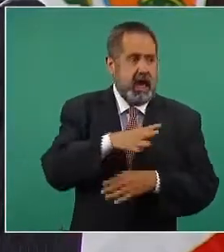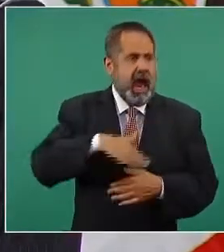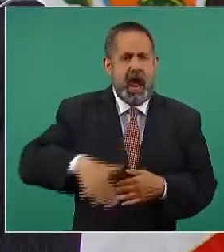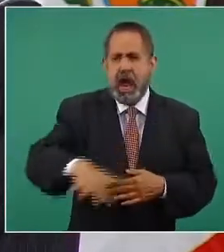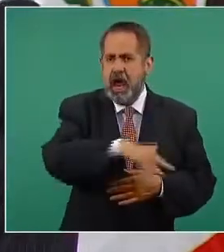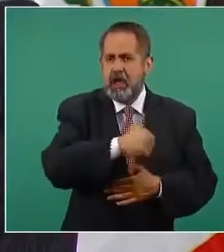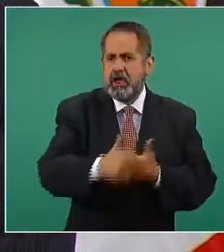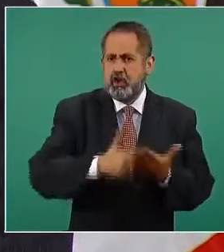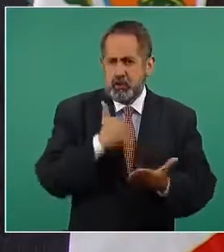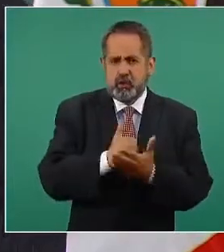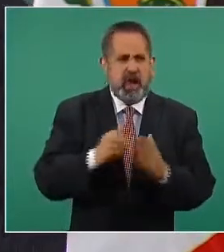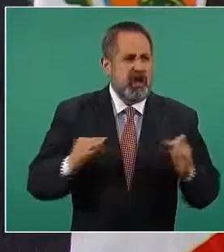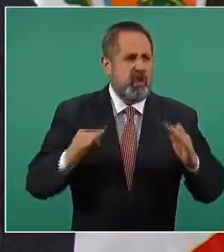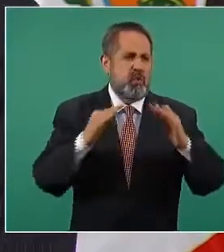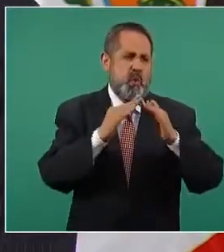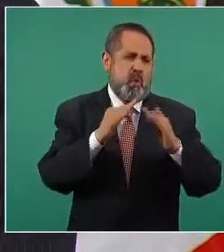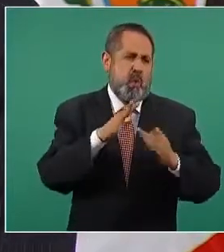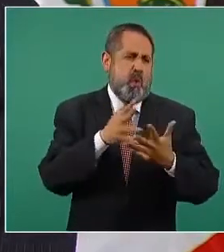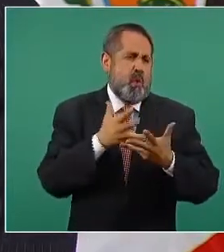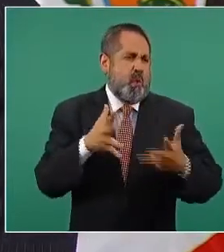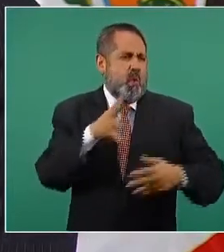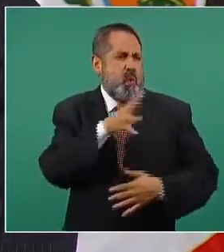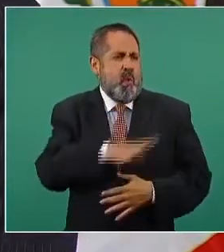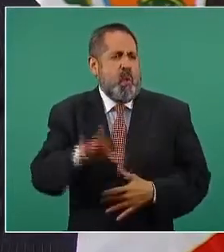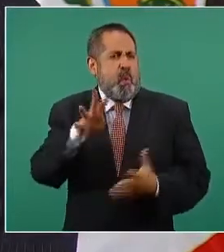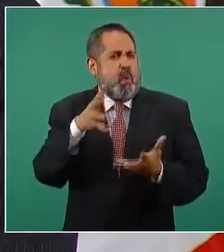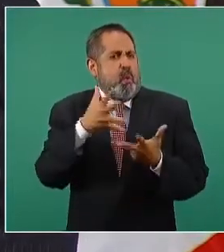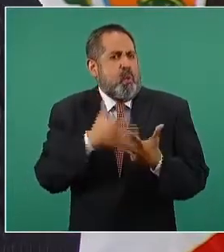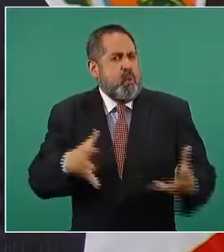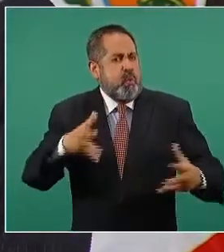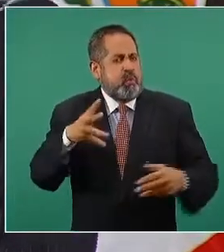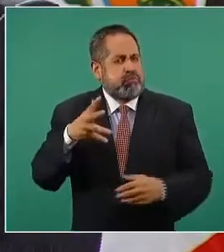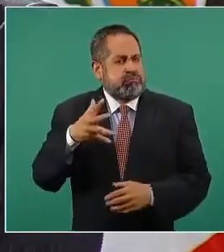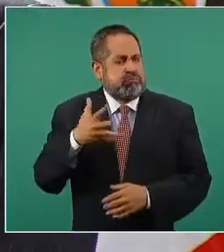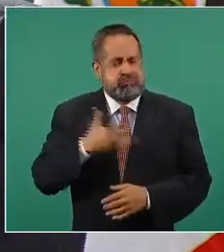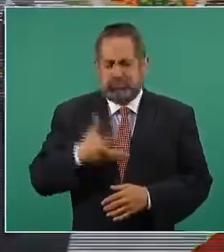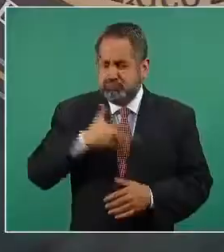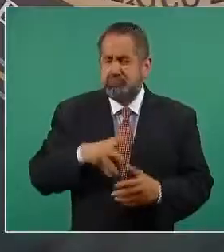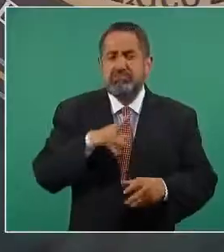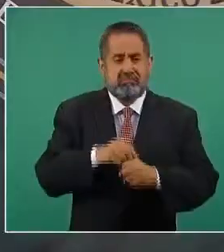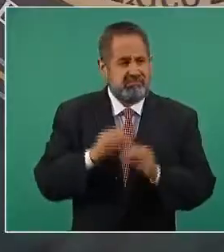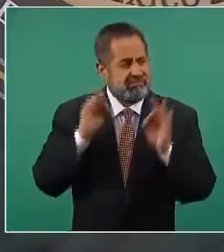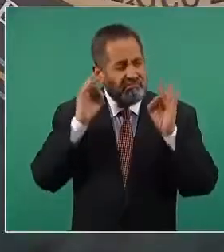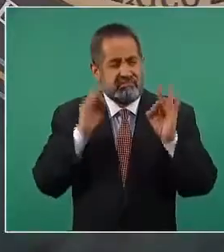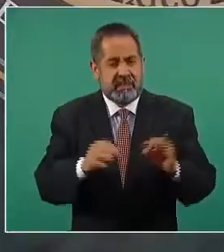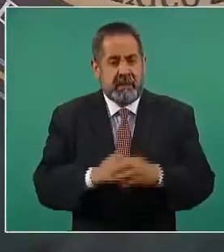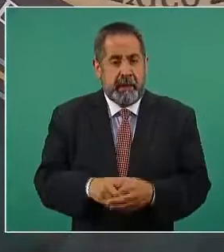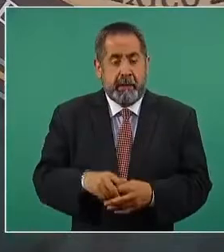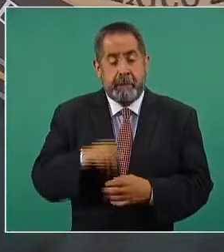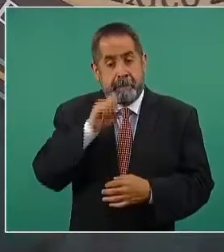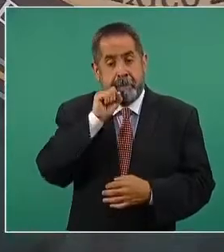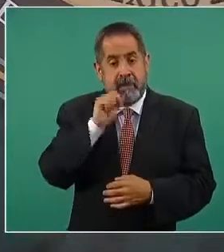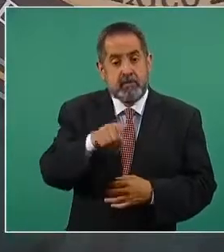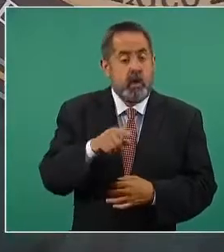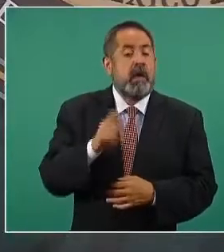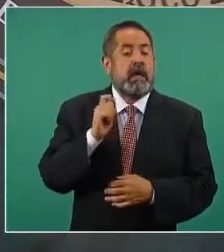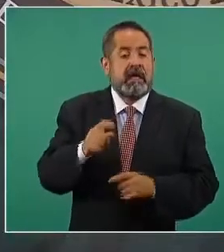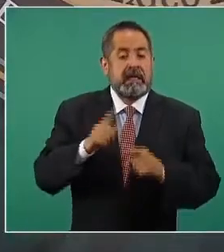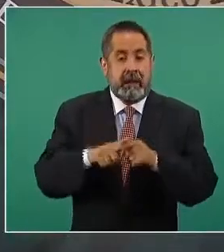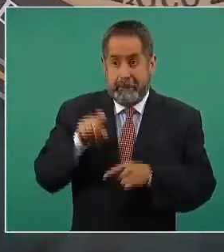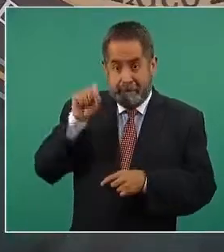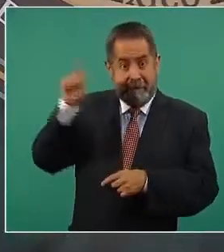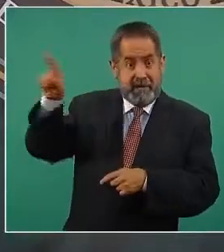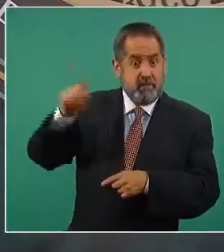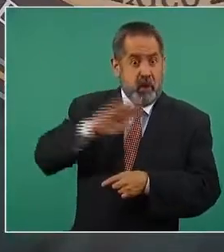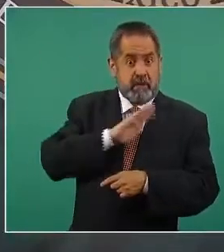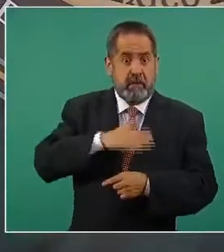ciudad grandiosa, como lo expresaron con profunda admiración los